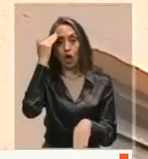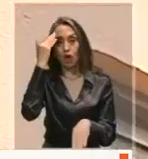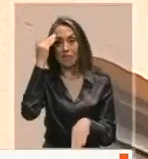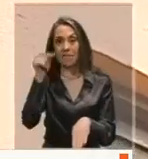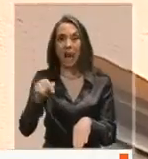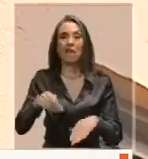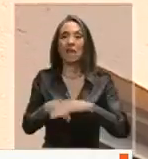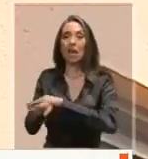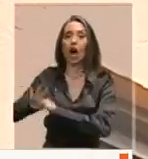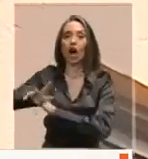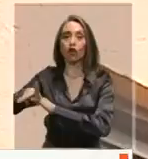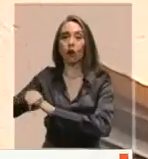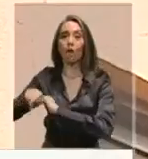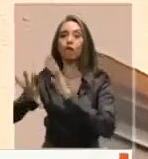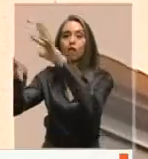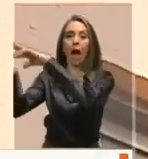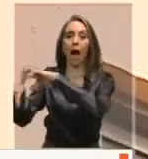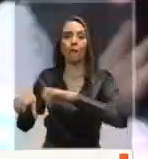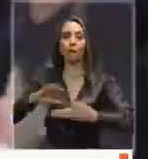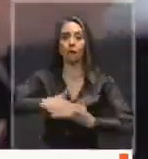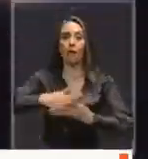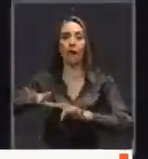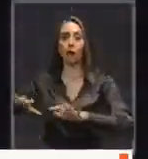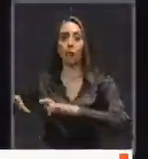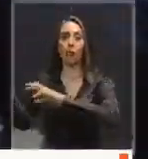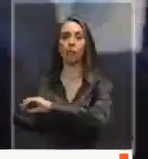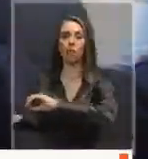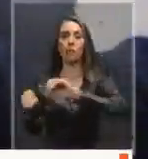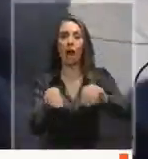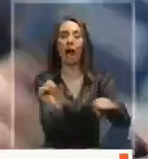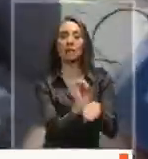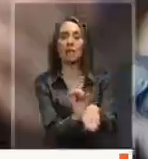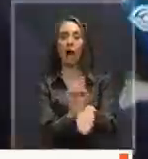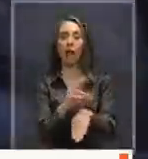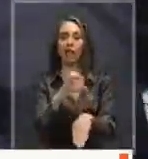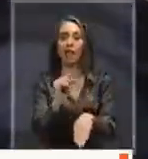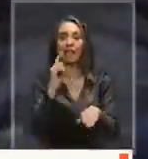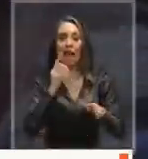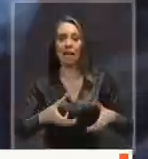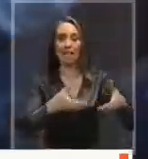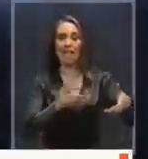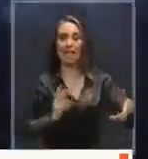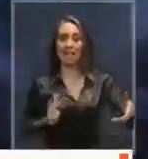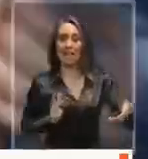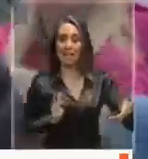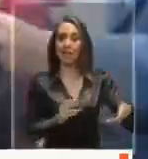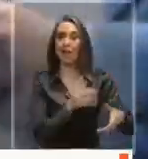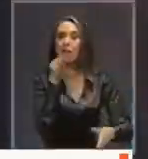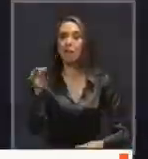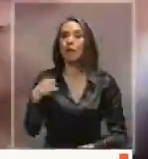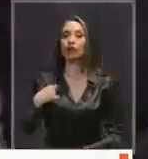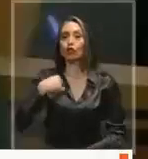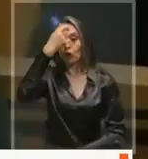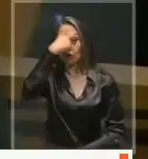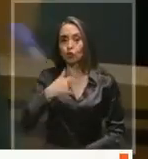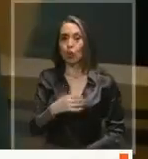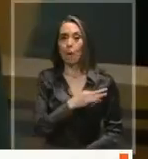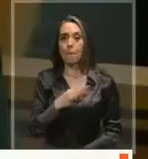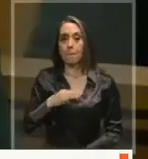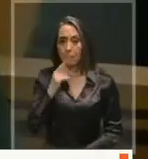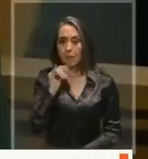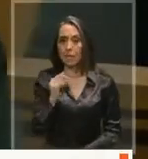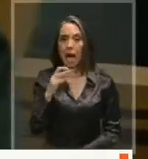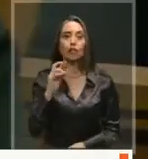de un robo, retiró los equipos para llevarlos a Renca. El cliente de la encomienda también le dijo que era el ministro Jackson.